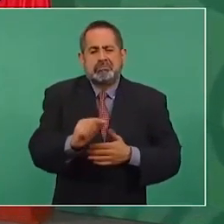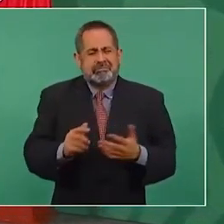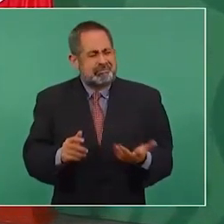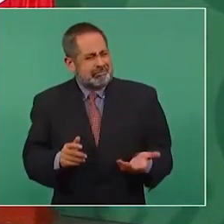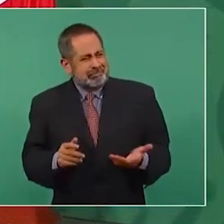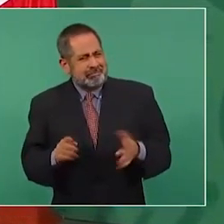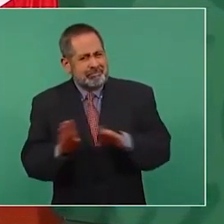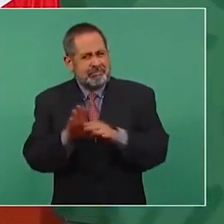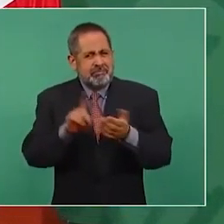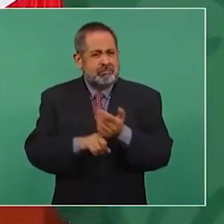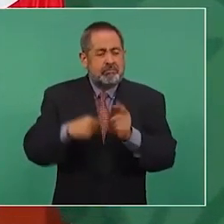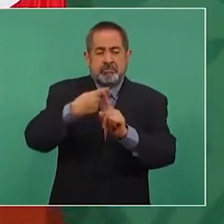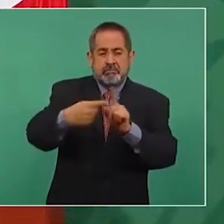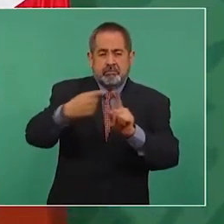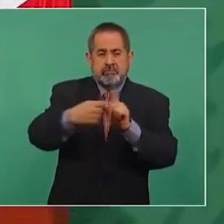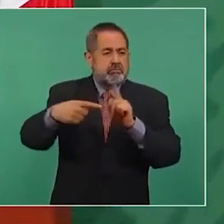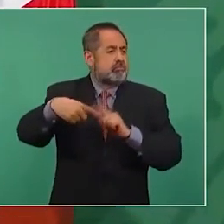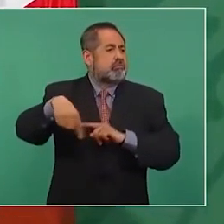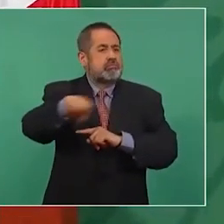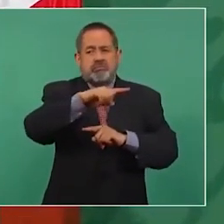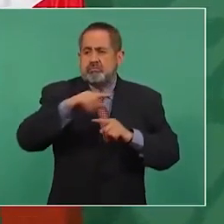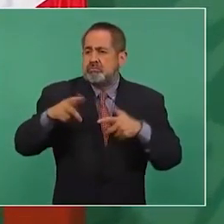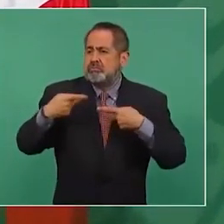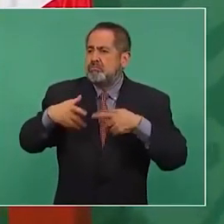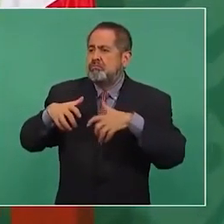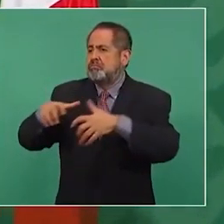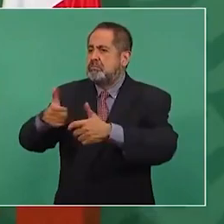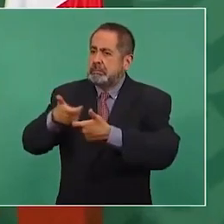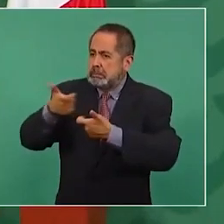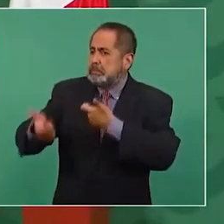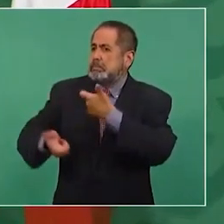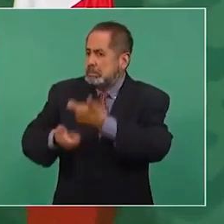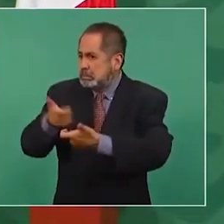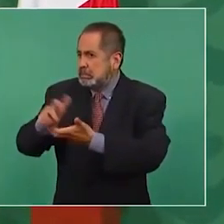integrantes de las clases medias y de las clases populares,